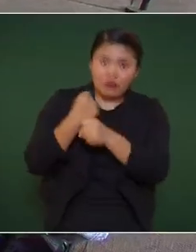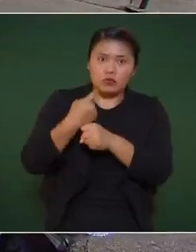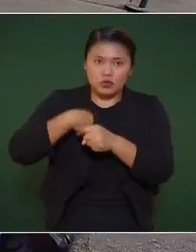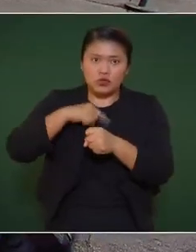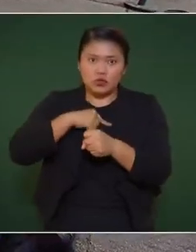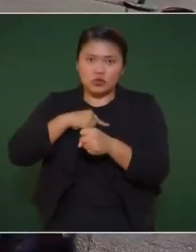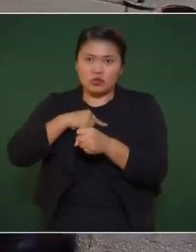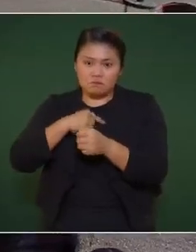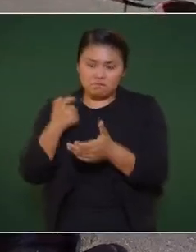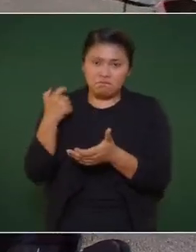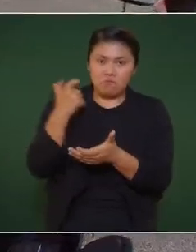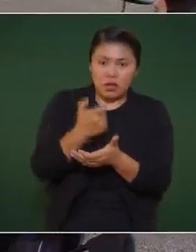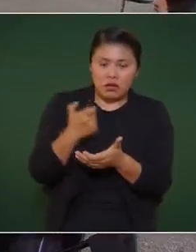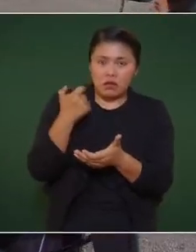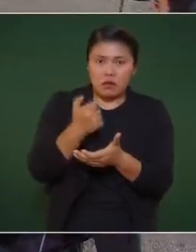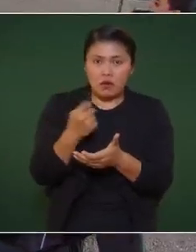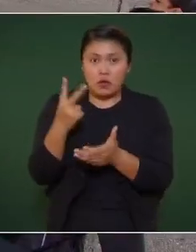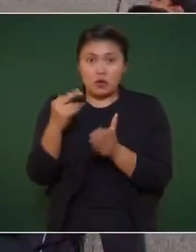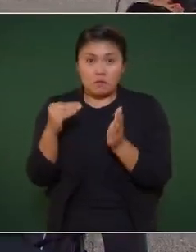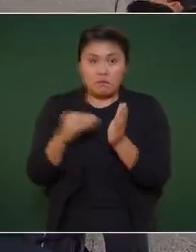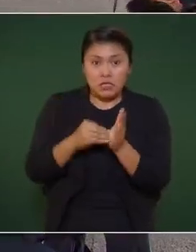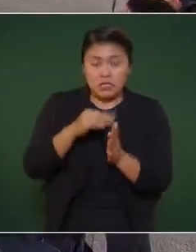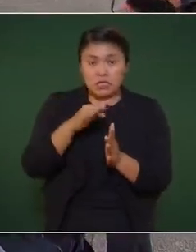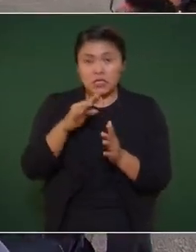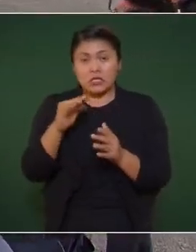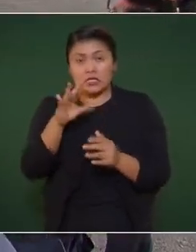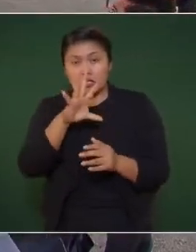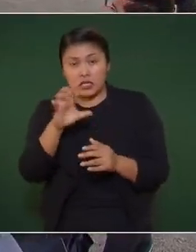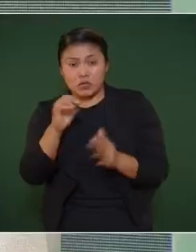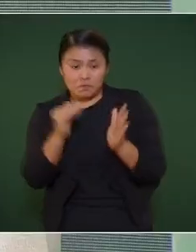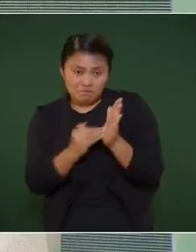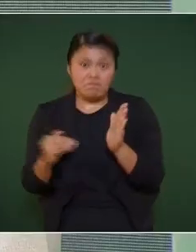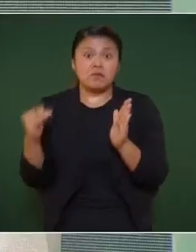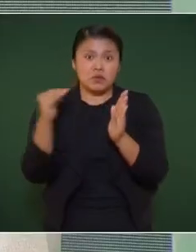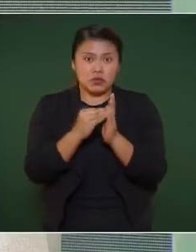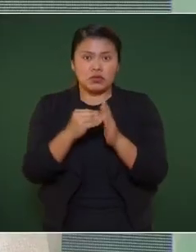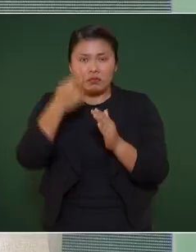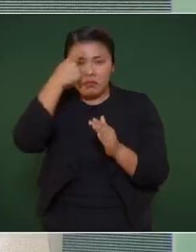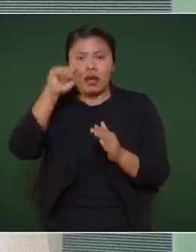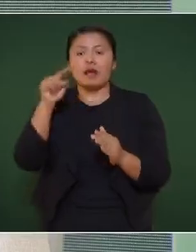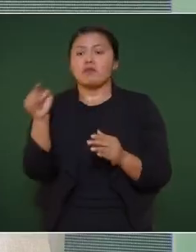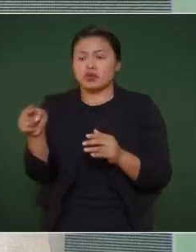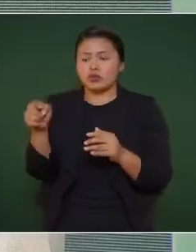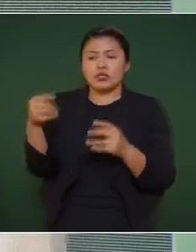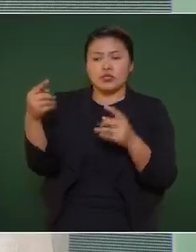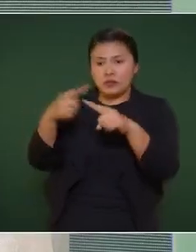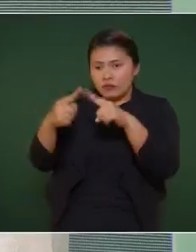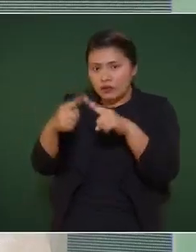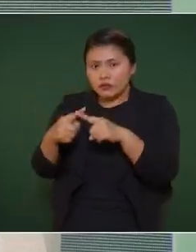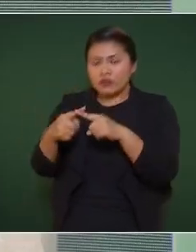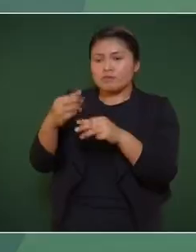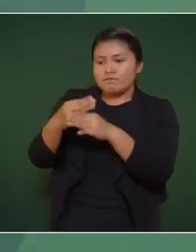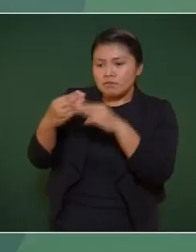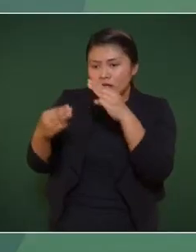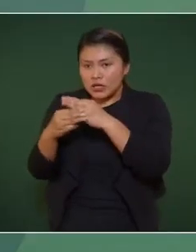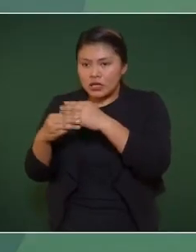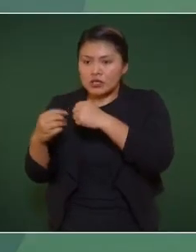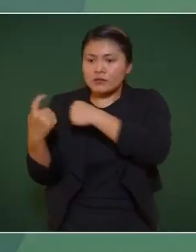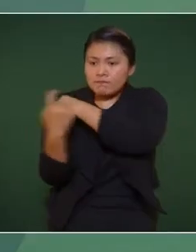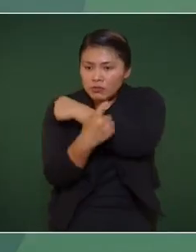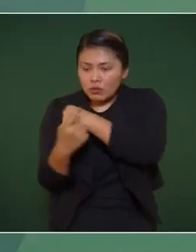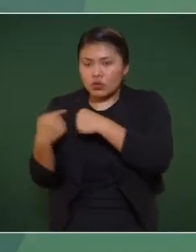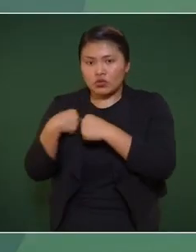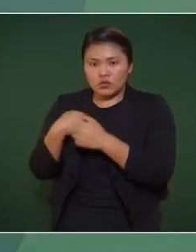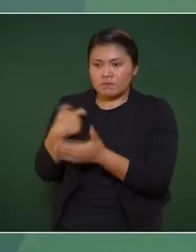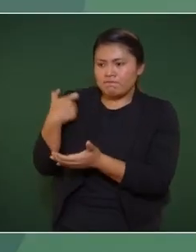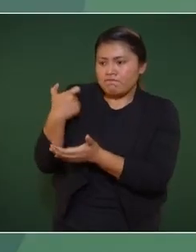solo en mantenimiento y modernización de equipos. O sea, si revisan lo